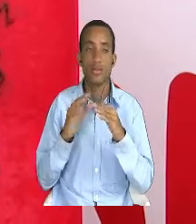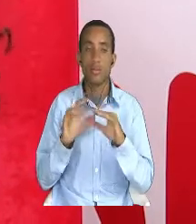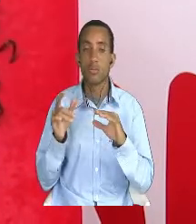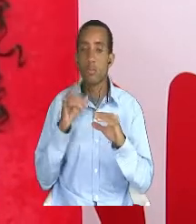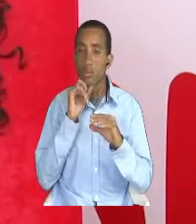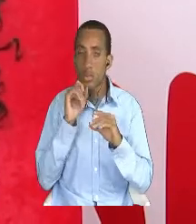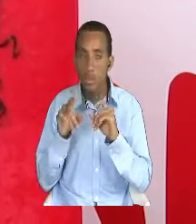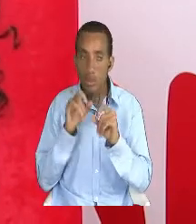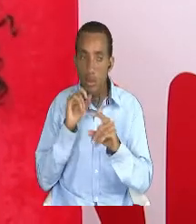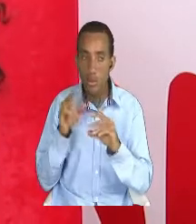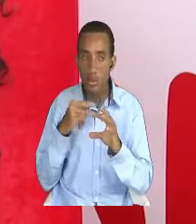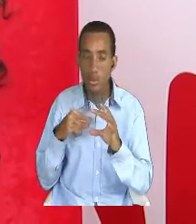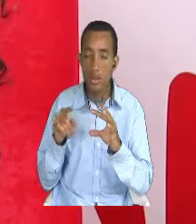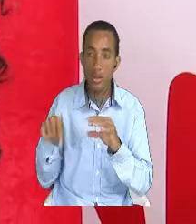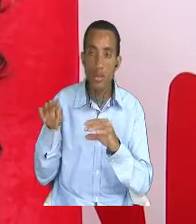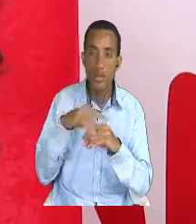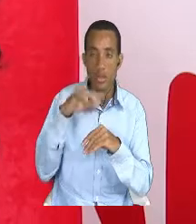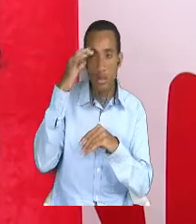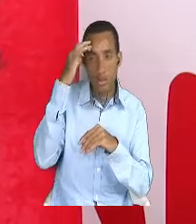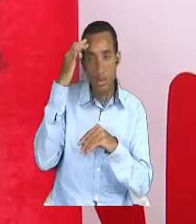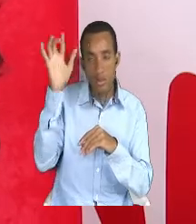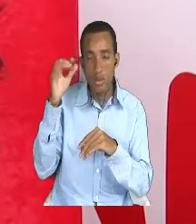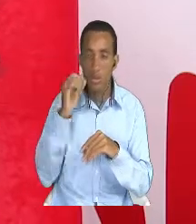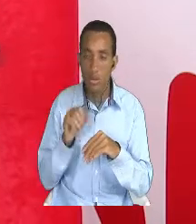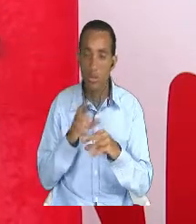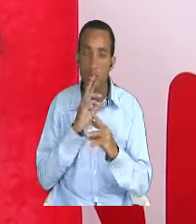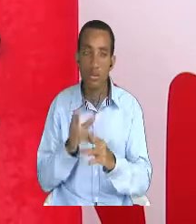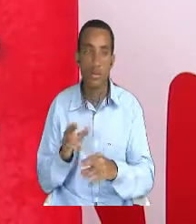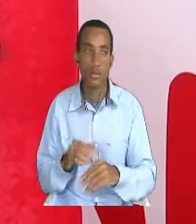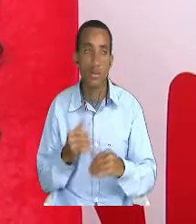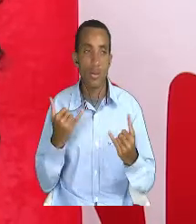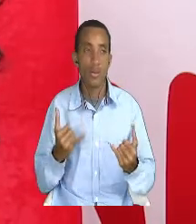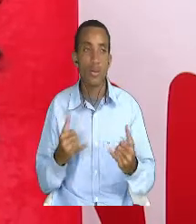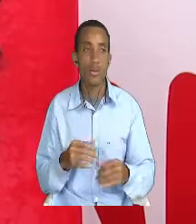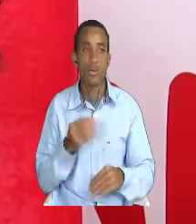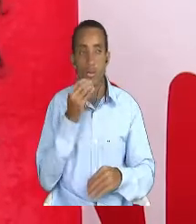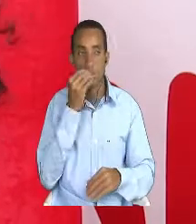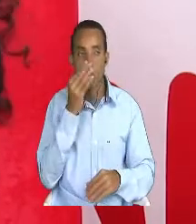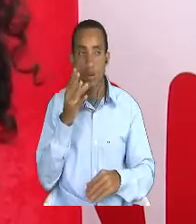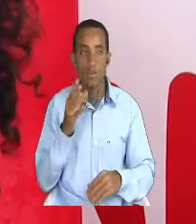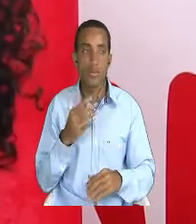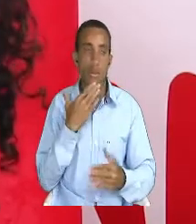que nuestros profesionales les resuelvan. Eso fue todo por hoy. Un abrazo gigante.